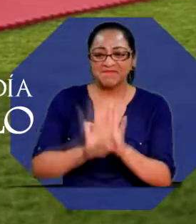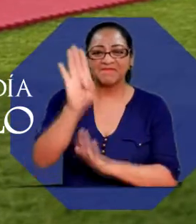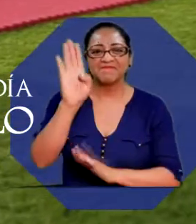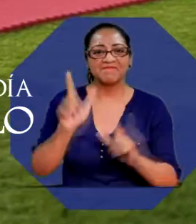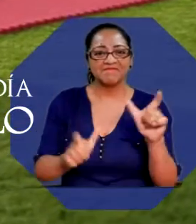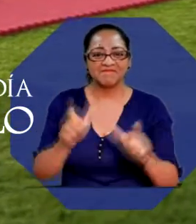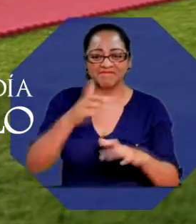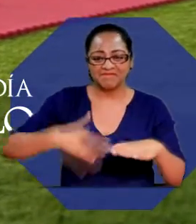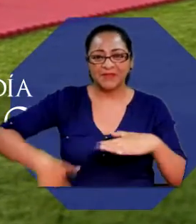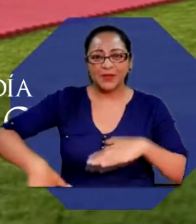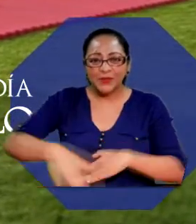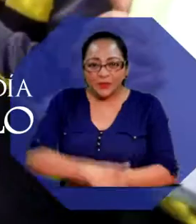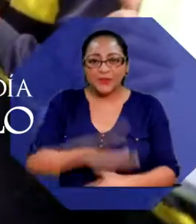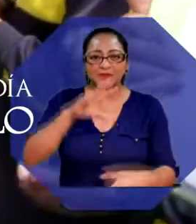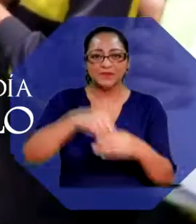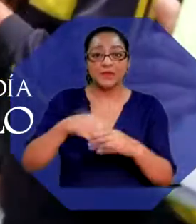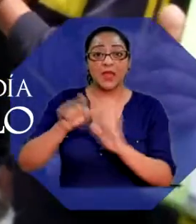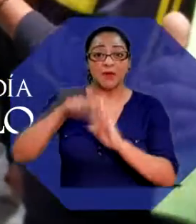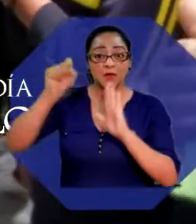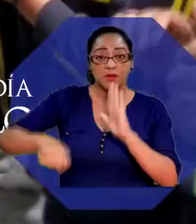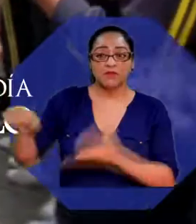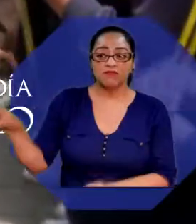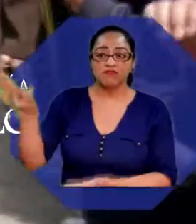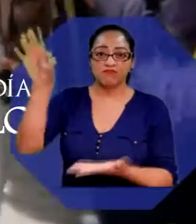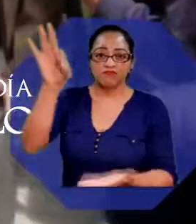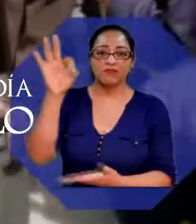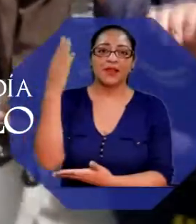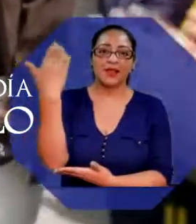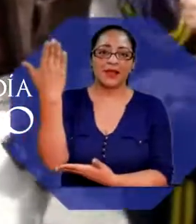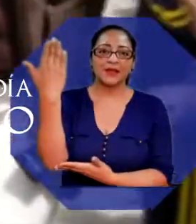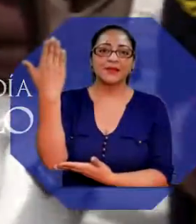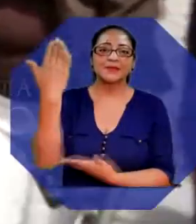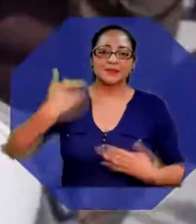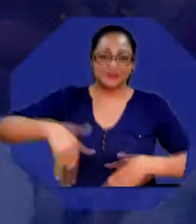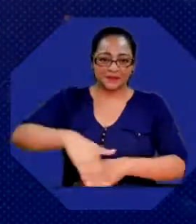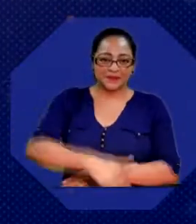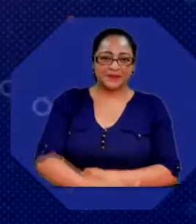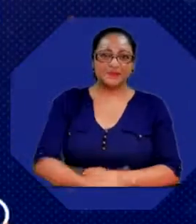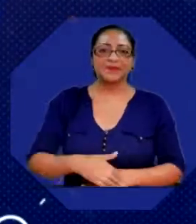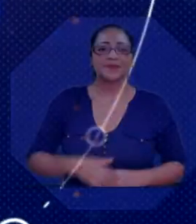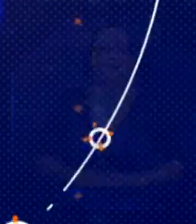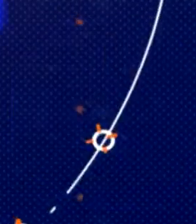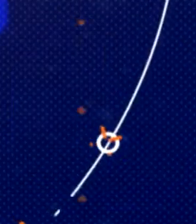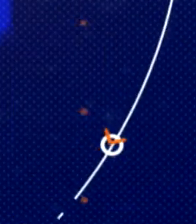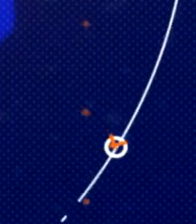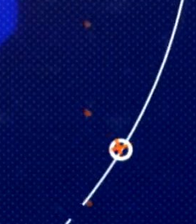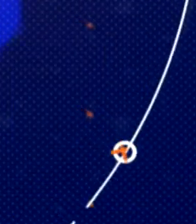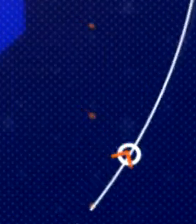nuestros habitantes. Abogado Gustavo Pareja Cisneros, alcalde de Otavalo.